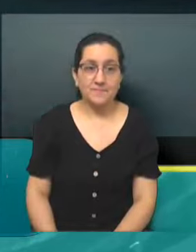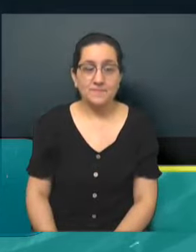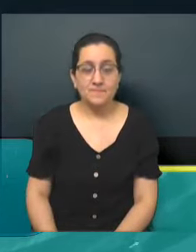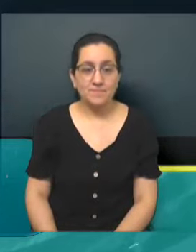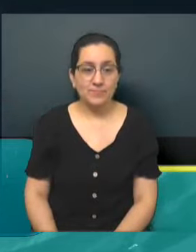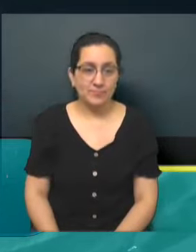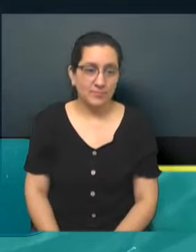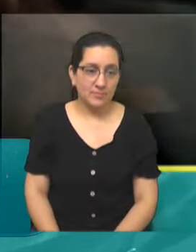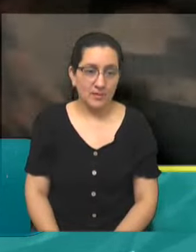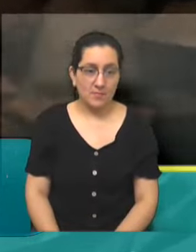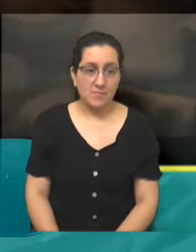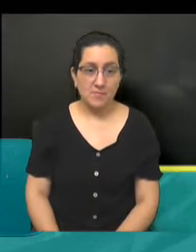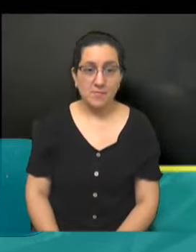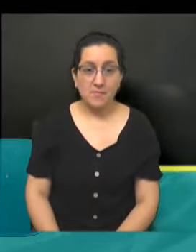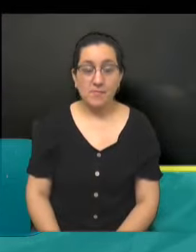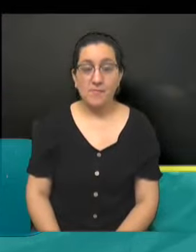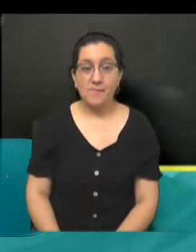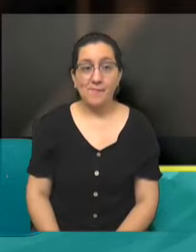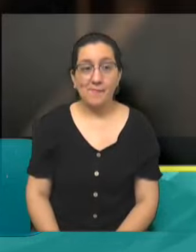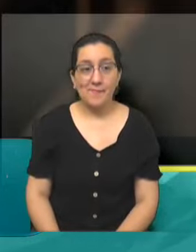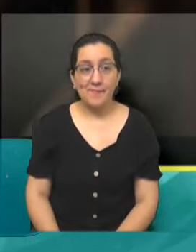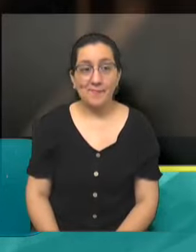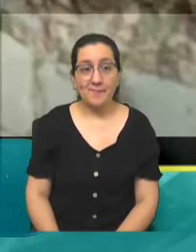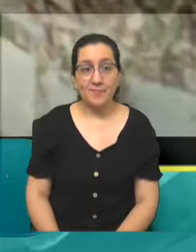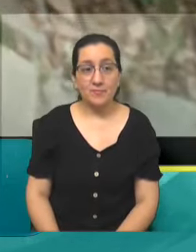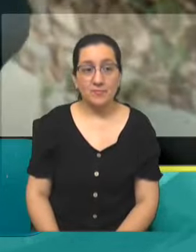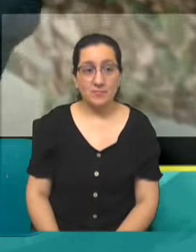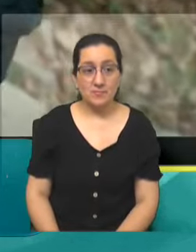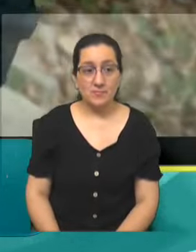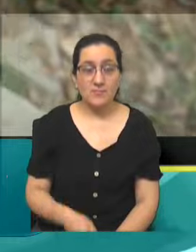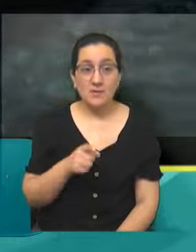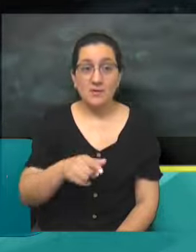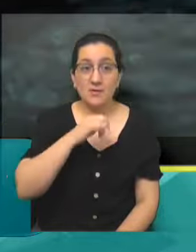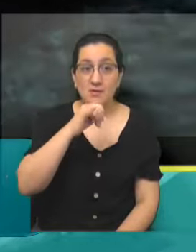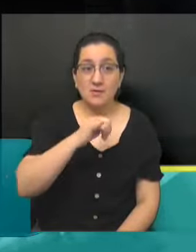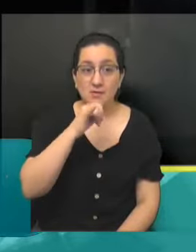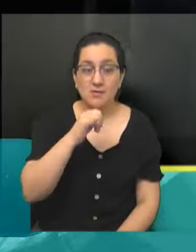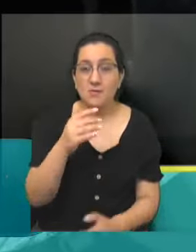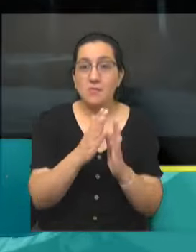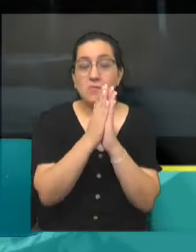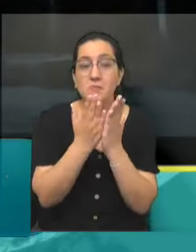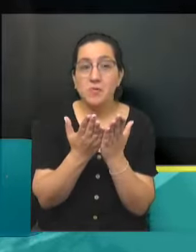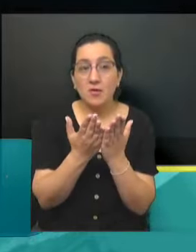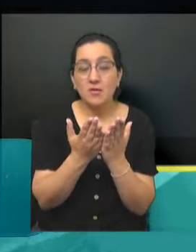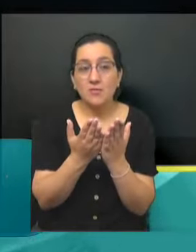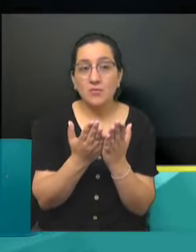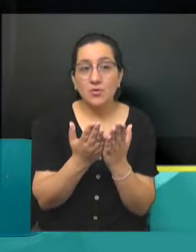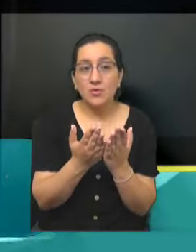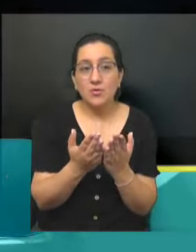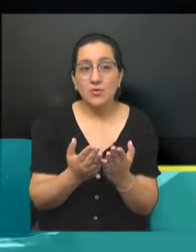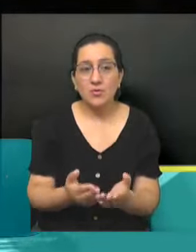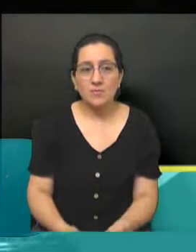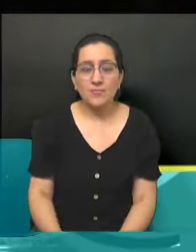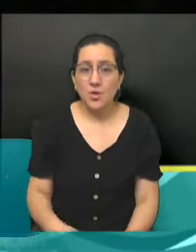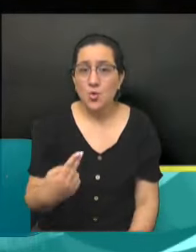55. Entonces, y de alguna forma, y Rulfo no publicó nada más que esa novela y un libro de cuentos que se llama El Llano en Llamas, y nunca más en su vida publicó